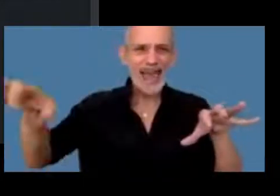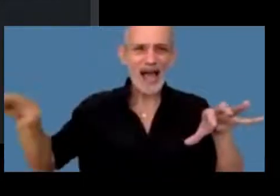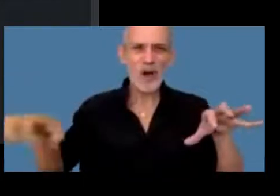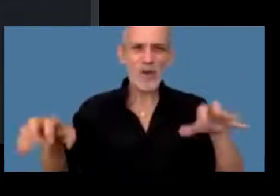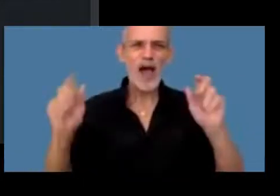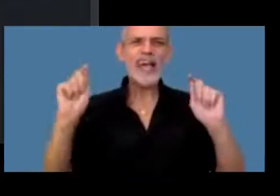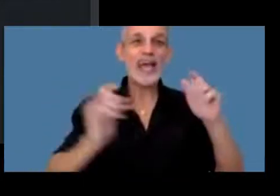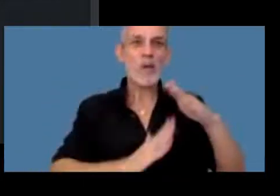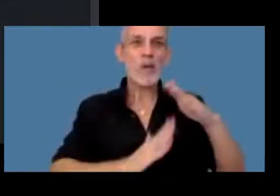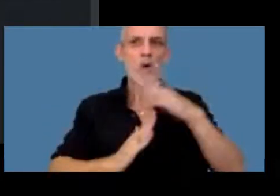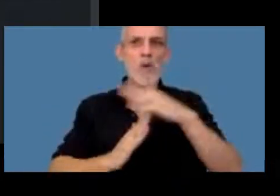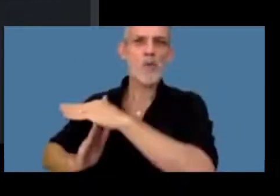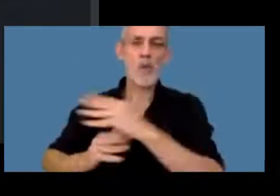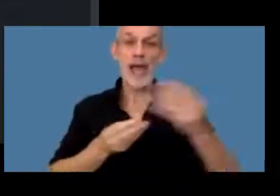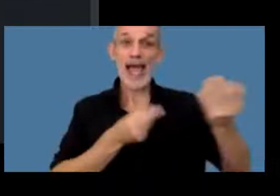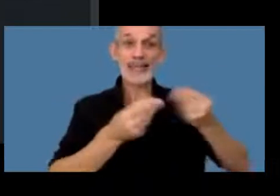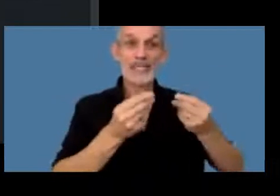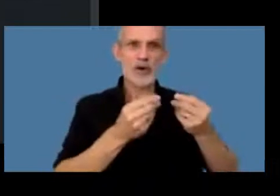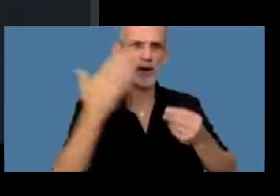Los tesoreros de todas las empresas son iguales.